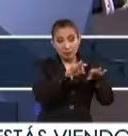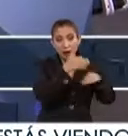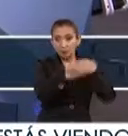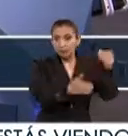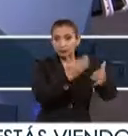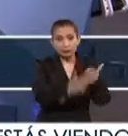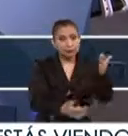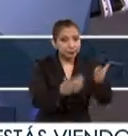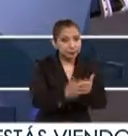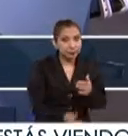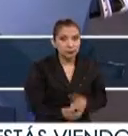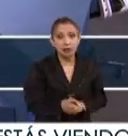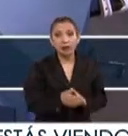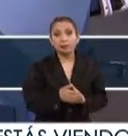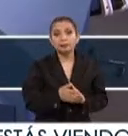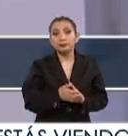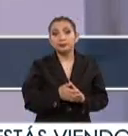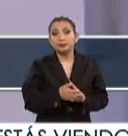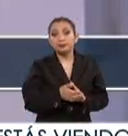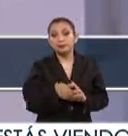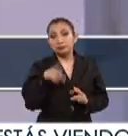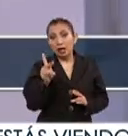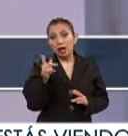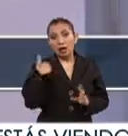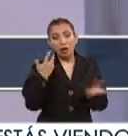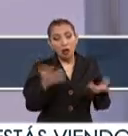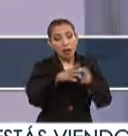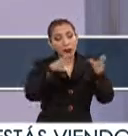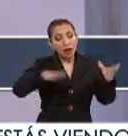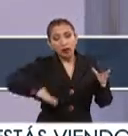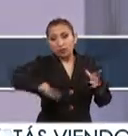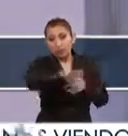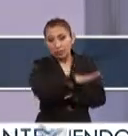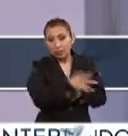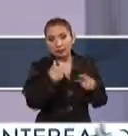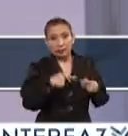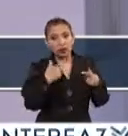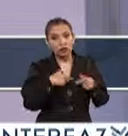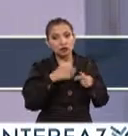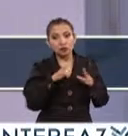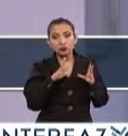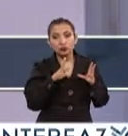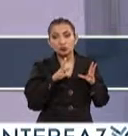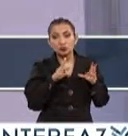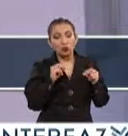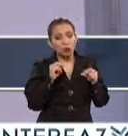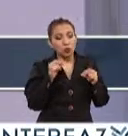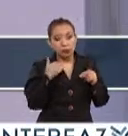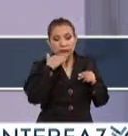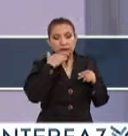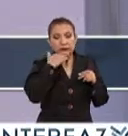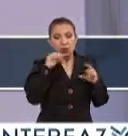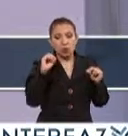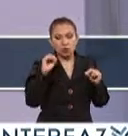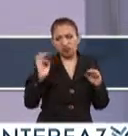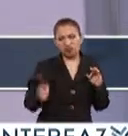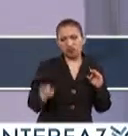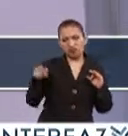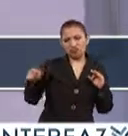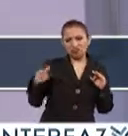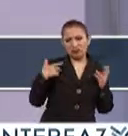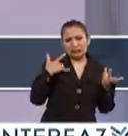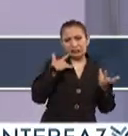por delante. Y, sin embargo, la inmensa mayoría de la gente no se da cuenta o no acepta